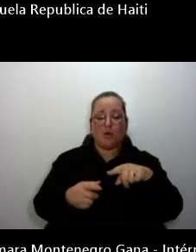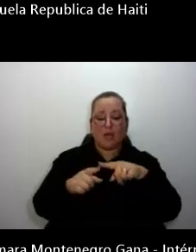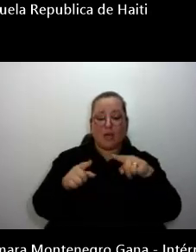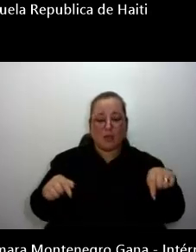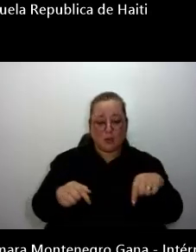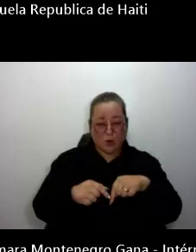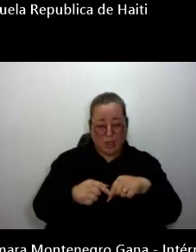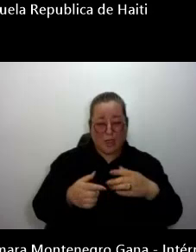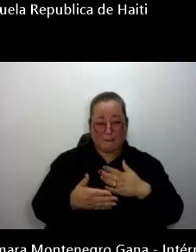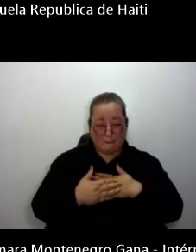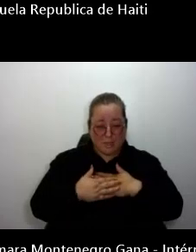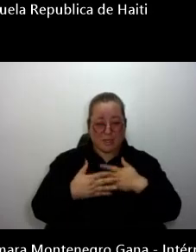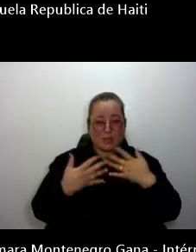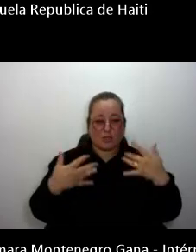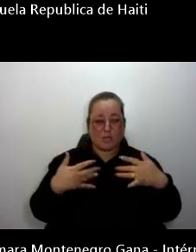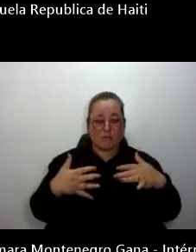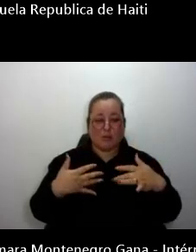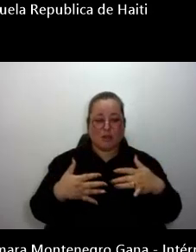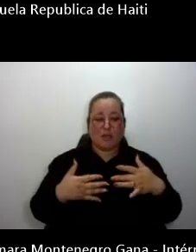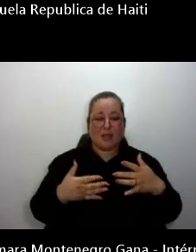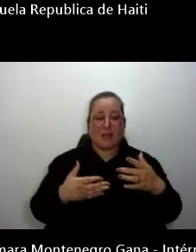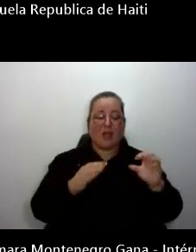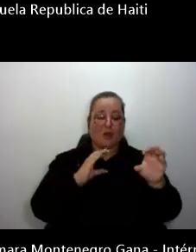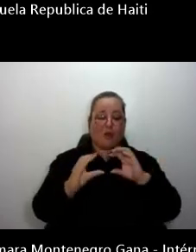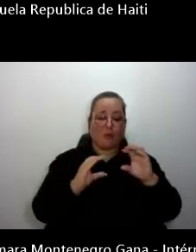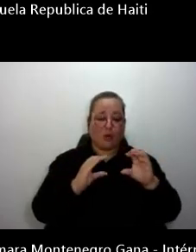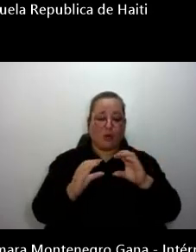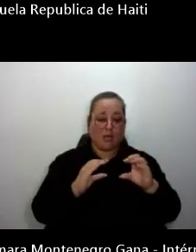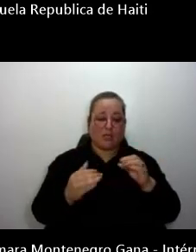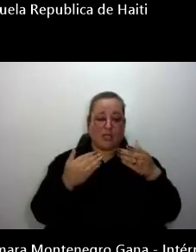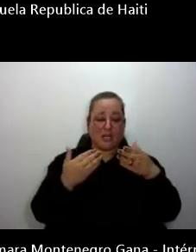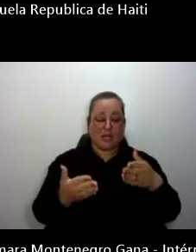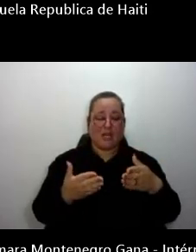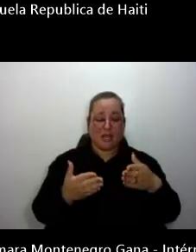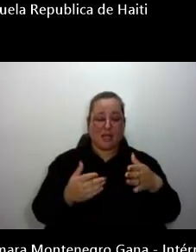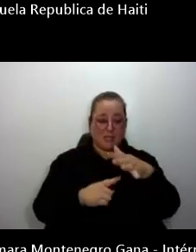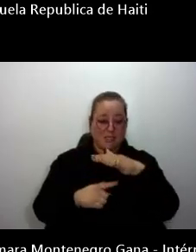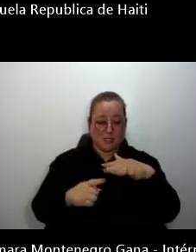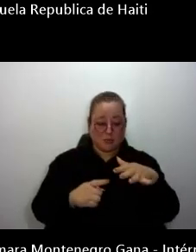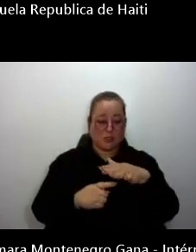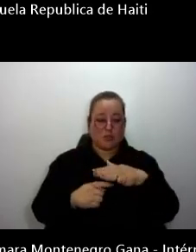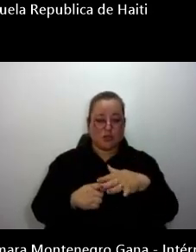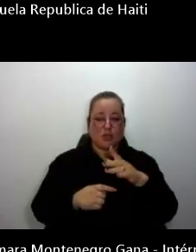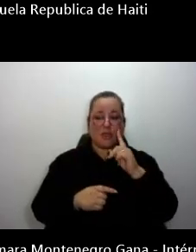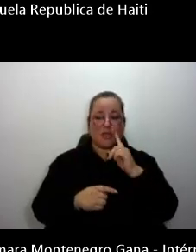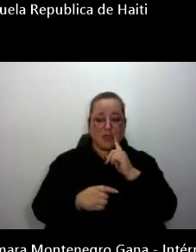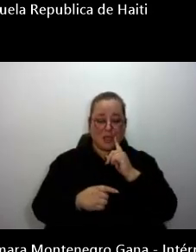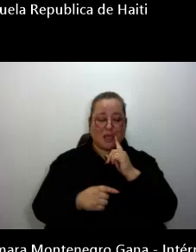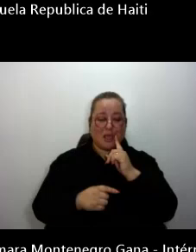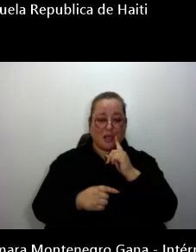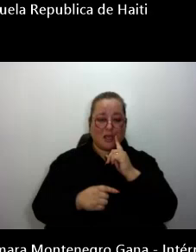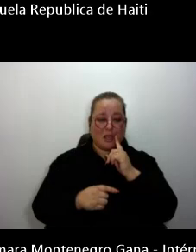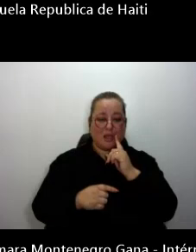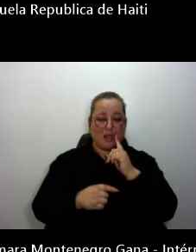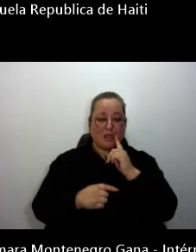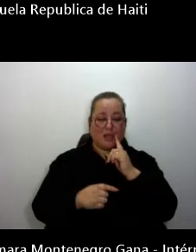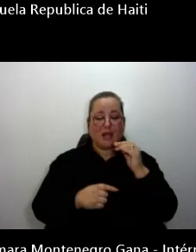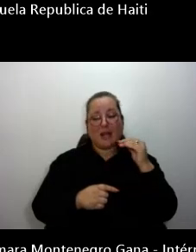es importantísimo que la comunicación, en este caso, sea manejada de manera